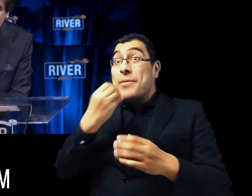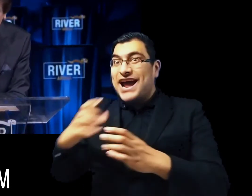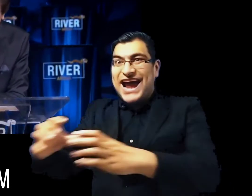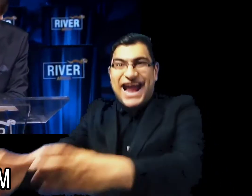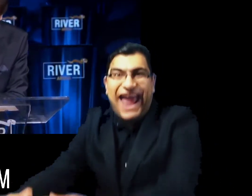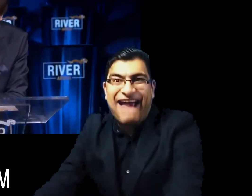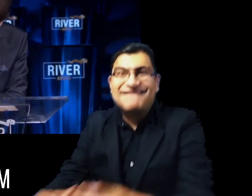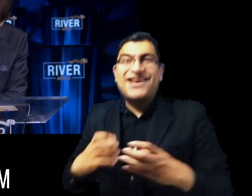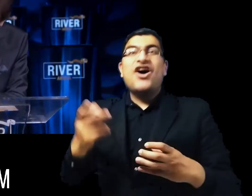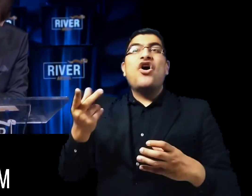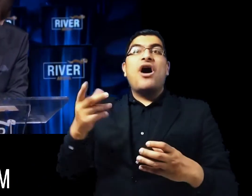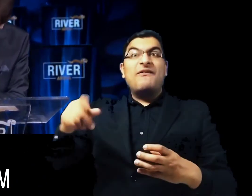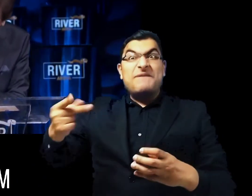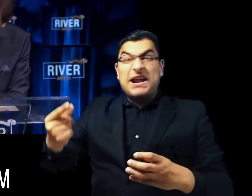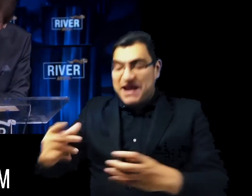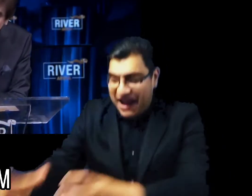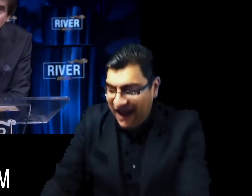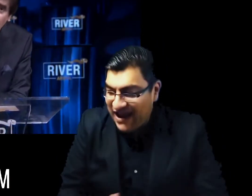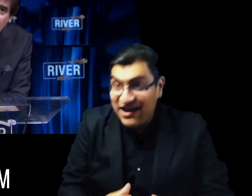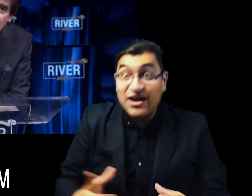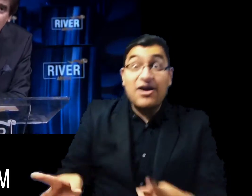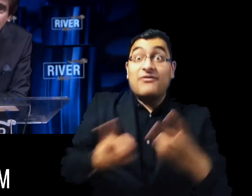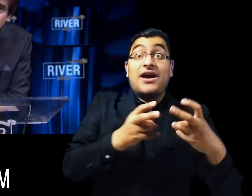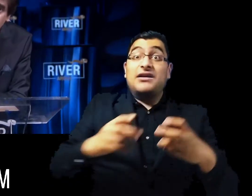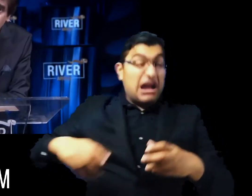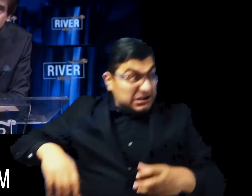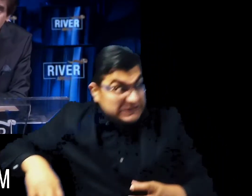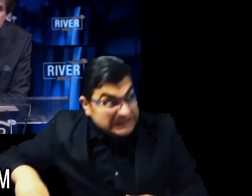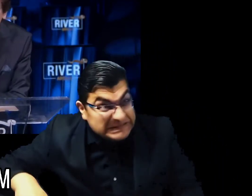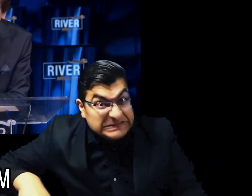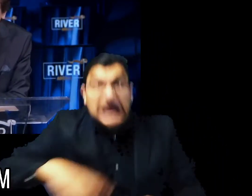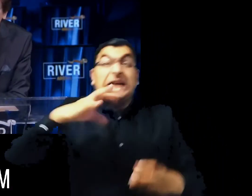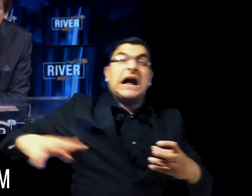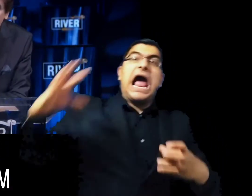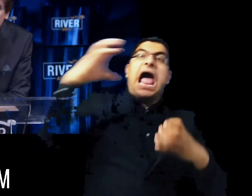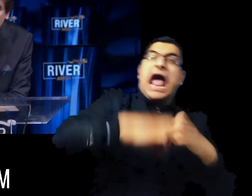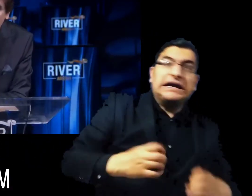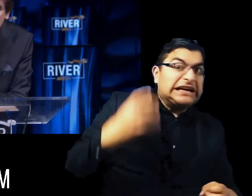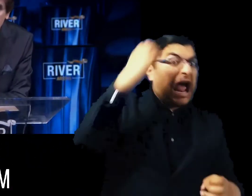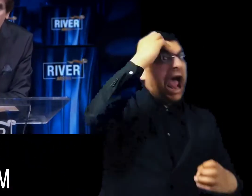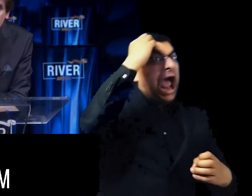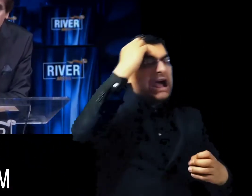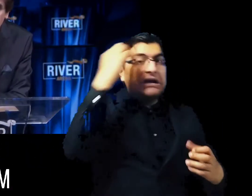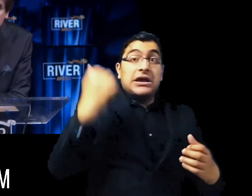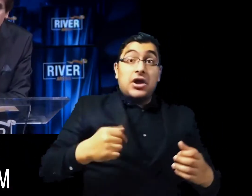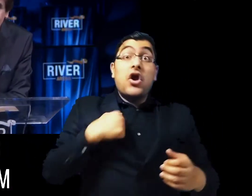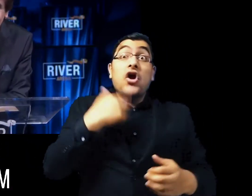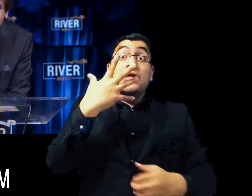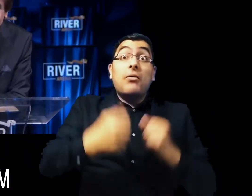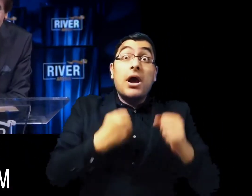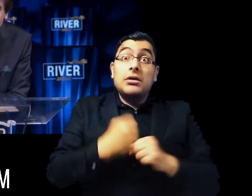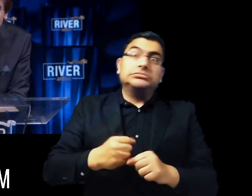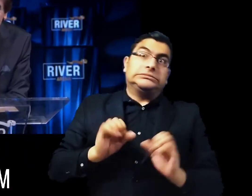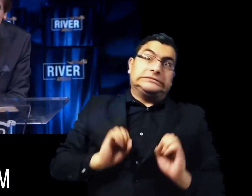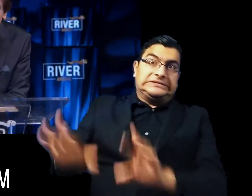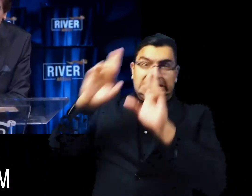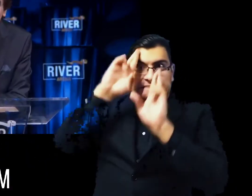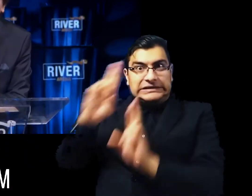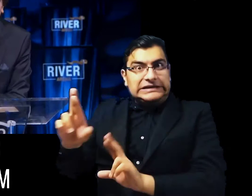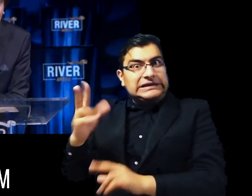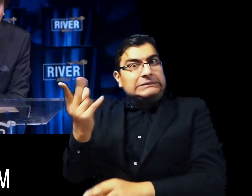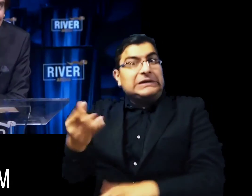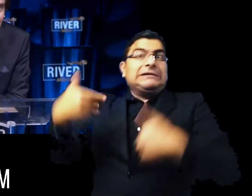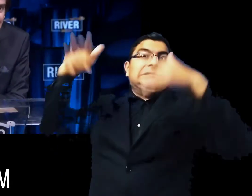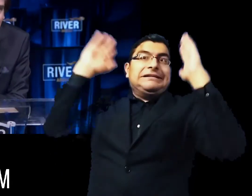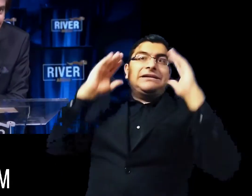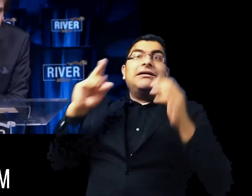negro. Ese día aprendí que a los Doberman hay que dejarlos comer solos, principalmente si tienes 5 años. Quien